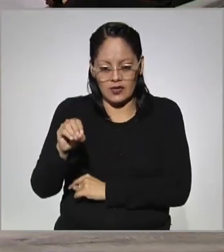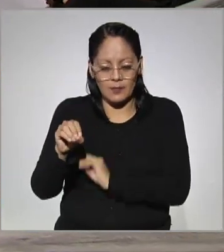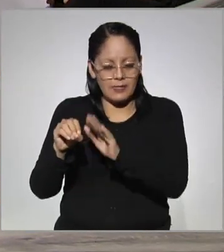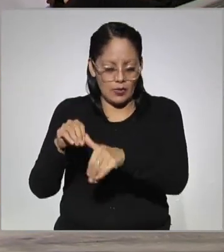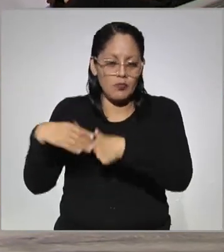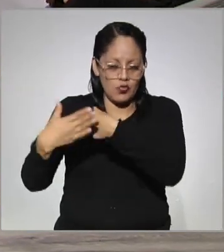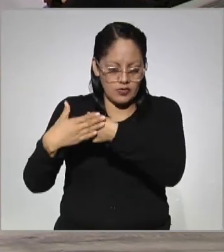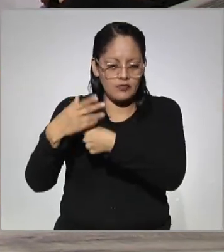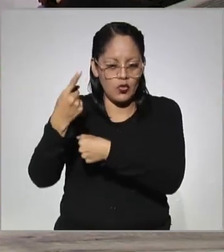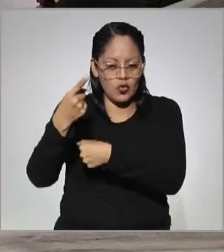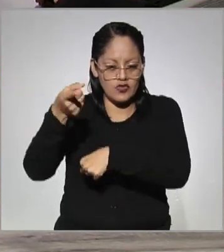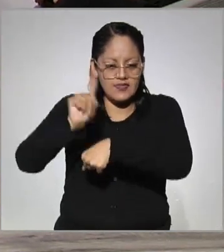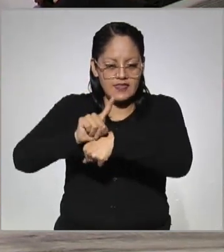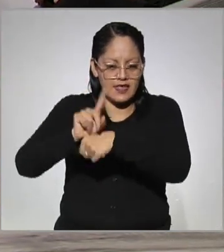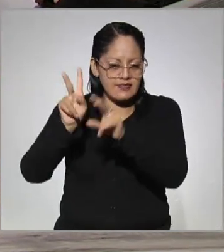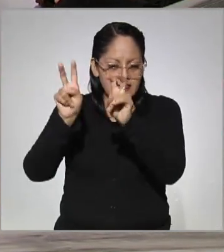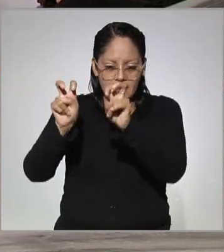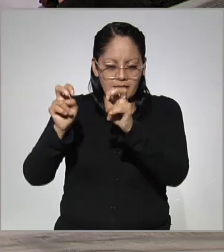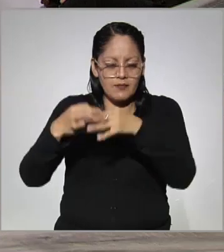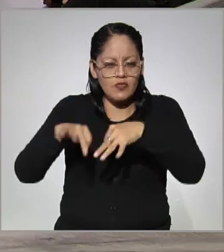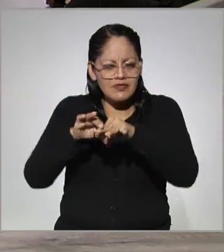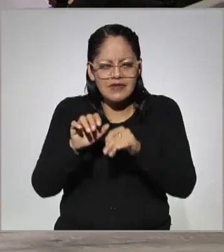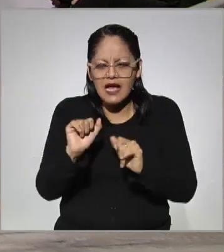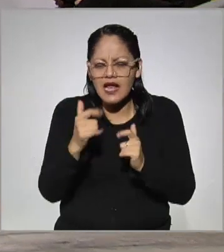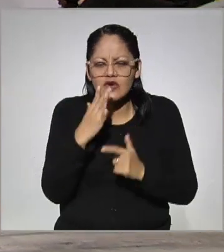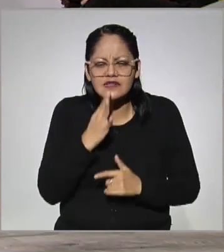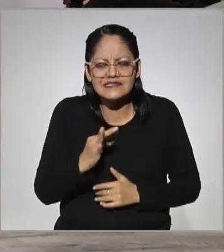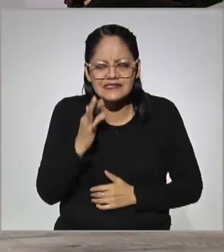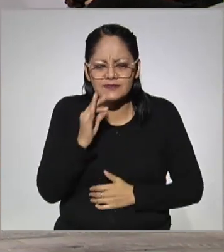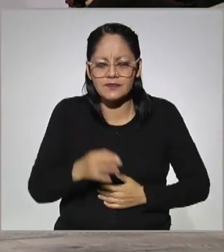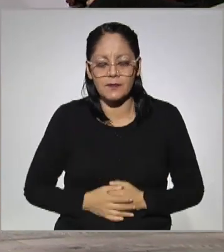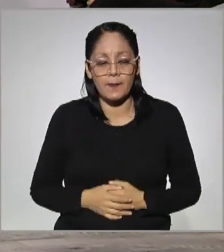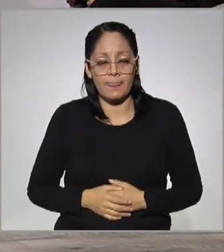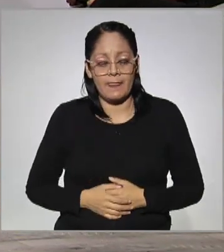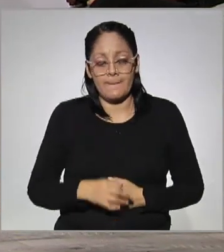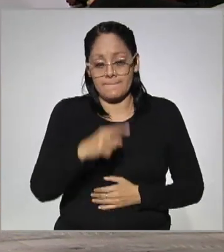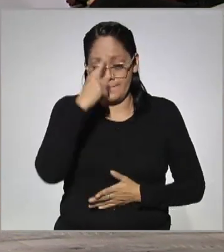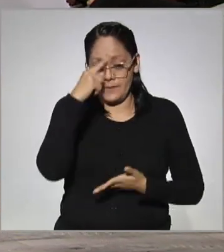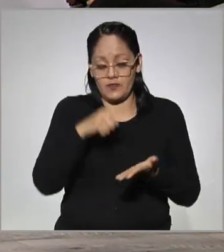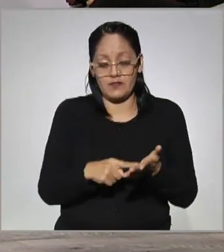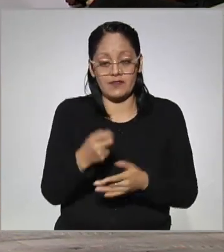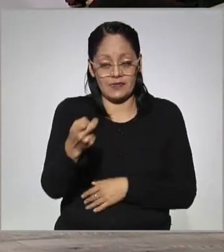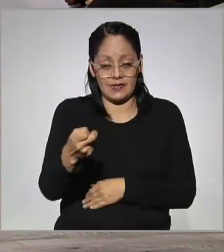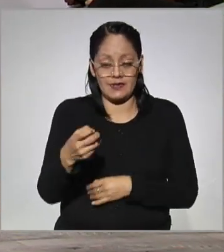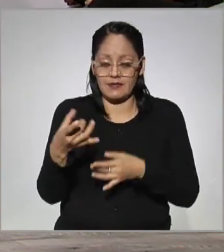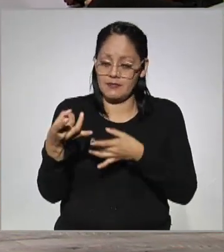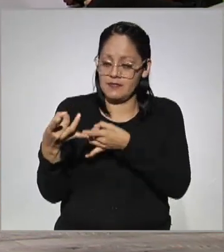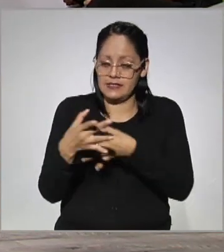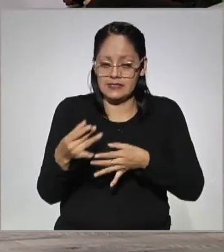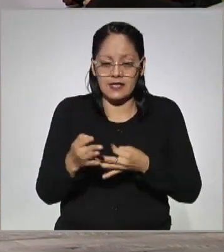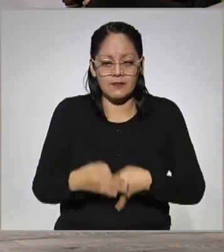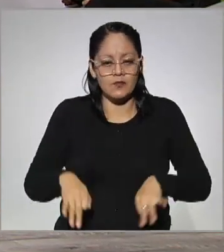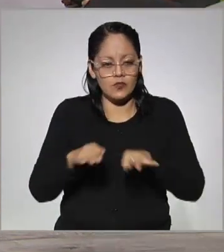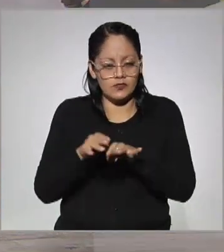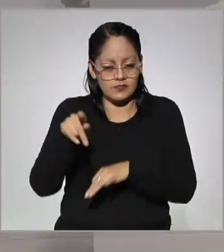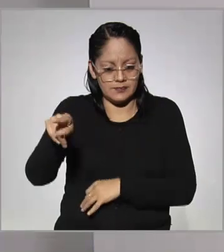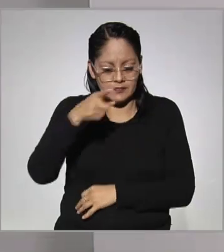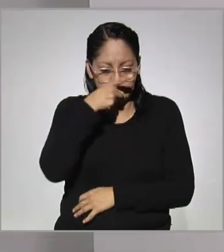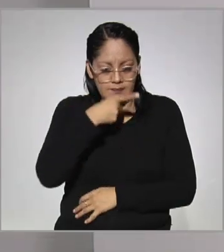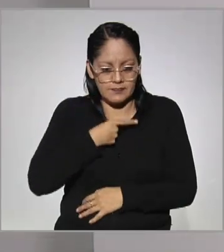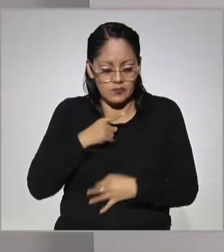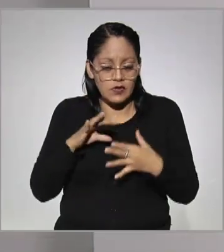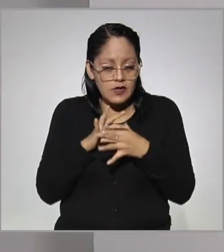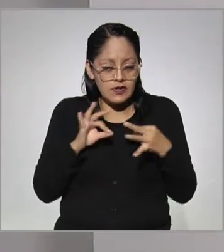día un capítulo. Yo creo que ya lo hicimos, algo ¿no? sencillito para la audiencia. Pues yo creo que de los mensajes importantes y de lo que mencionaban